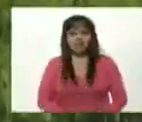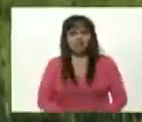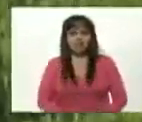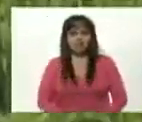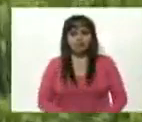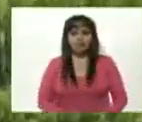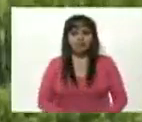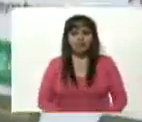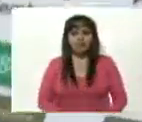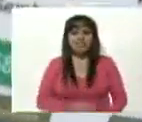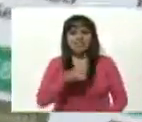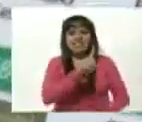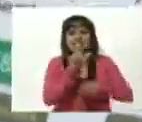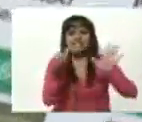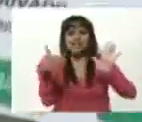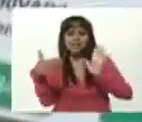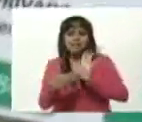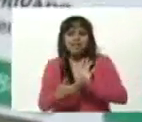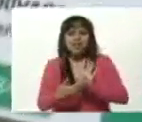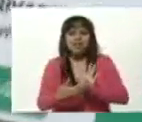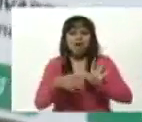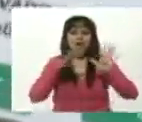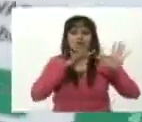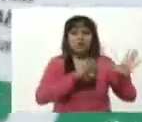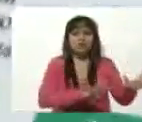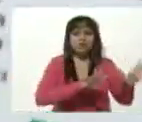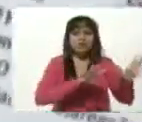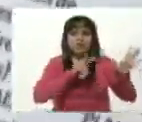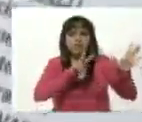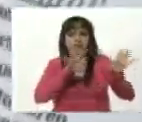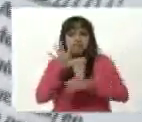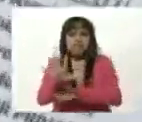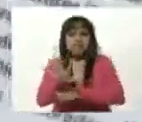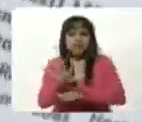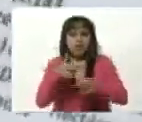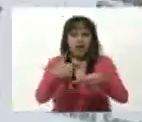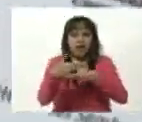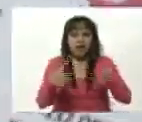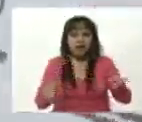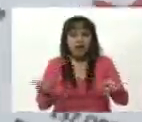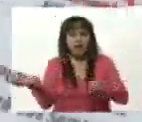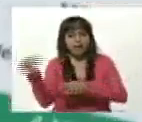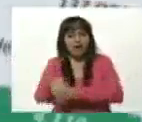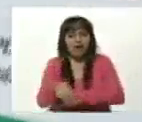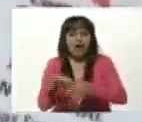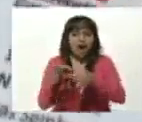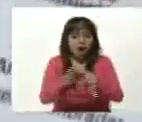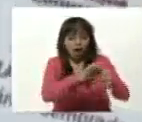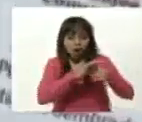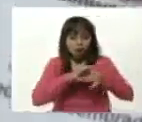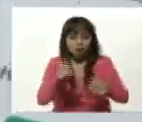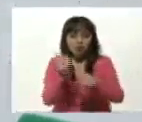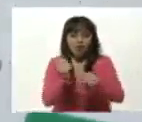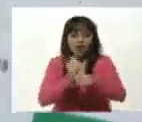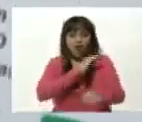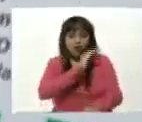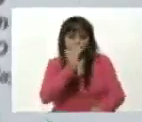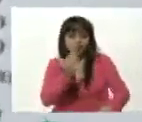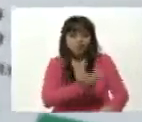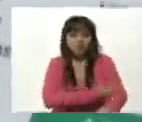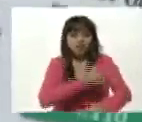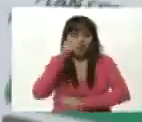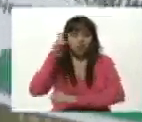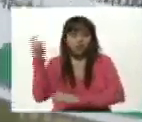miren, la cantidad es 16.975 hectáreas. Las asociaciones productivas, las fuerzas productivas de nuestro estado